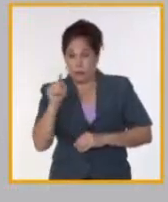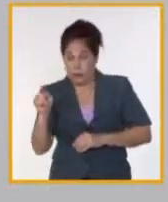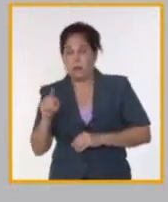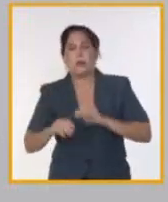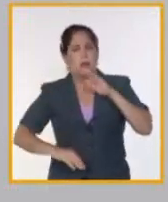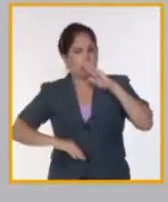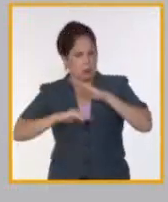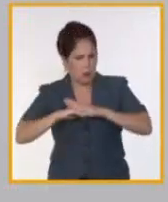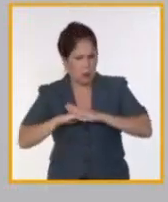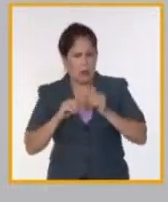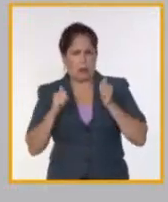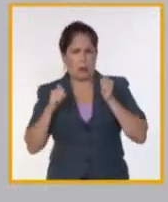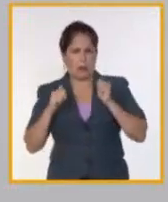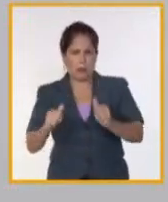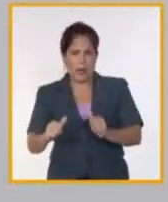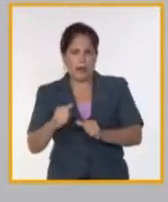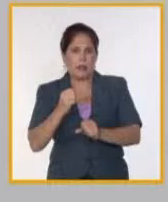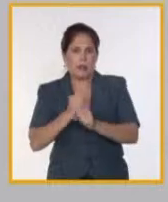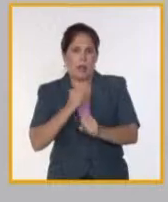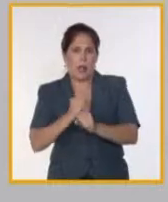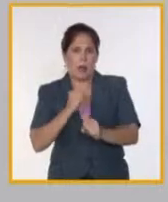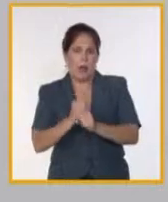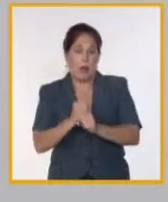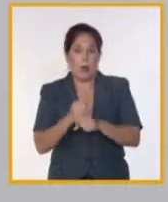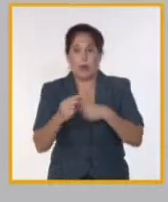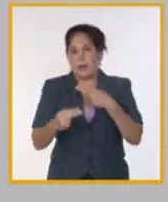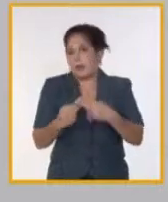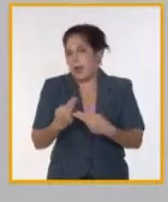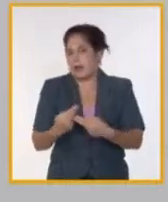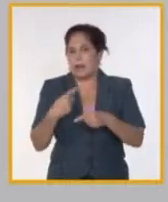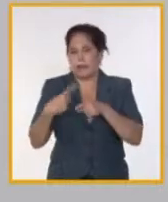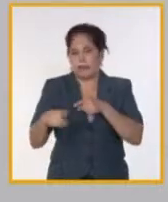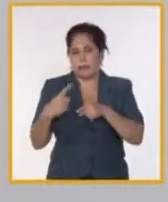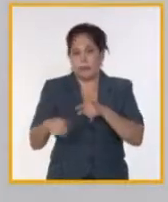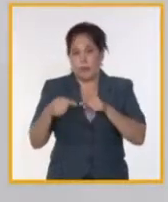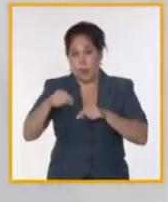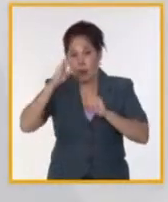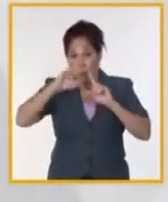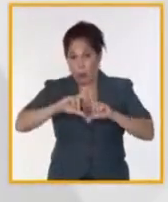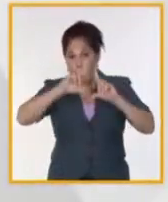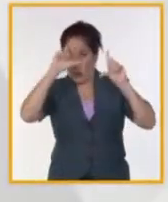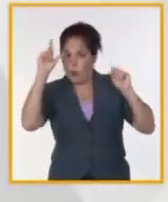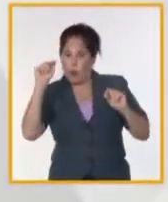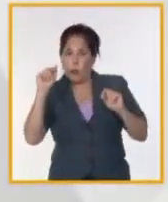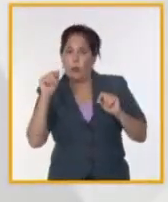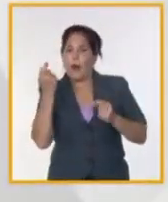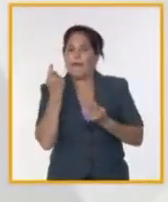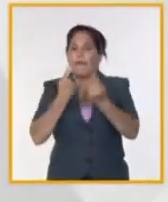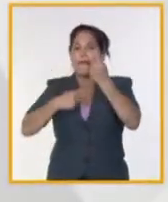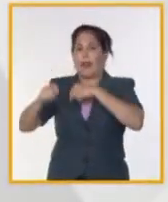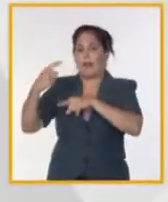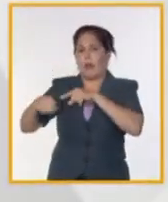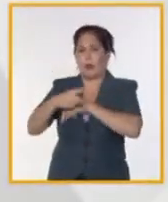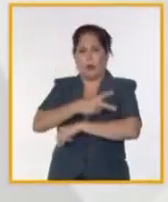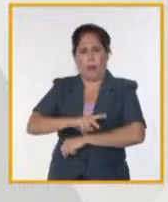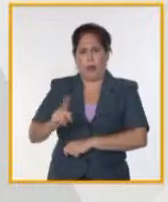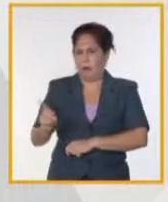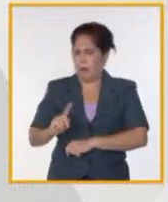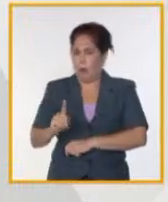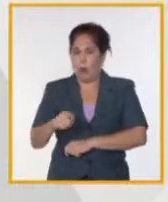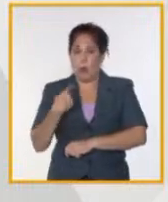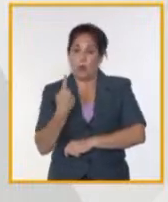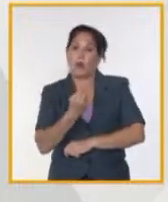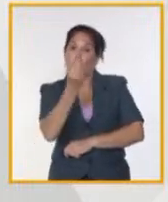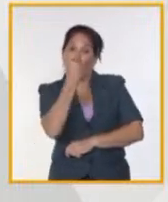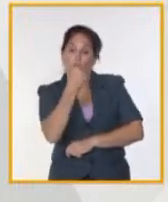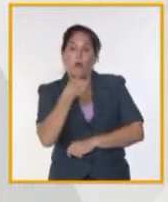todo el espectro de empleo de carbonato de calcio en el país. En Cuba prácticamente no se importa carbonato de calcio, todo el que se consume se produce